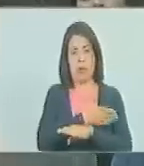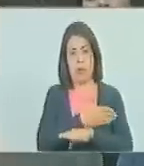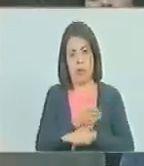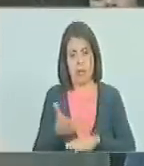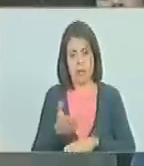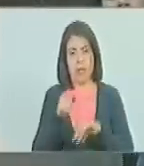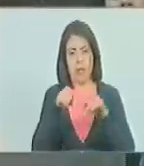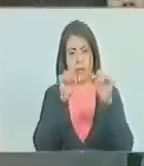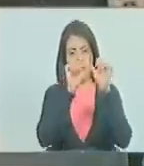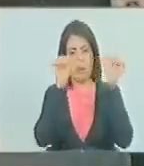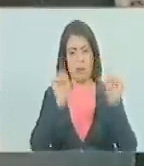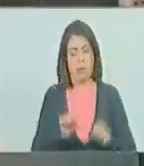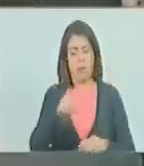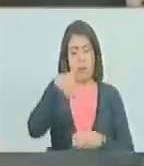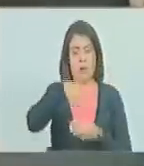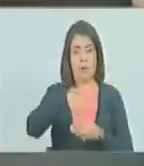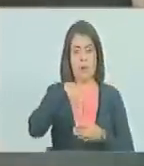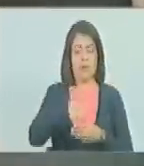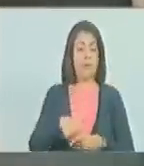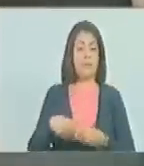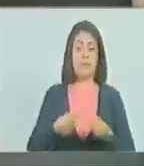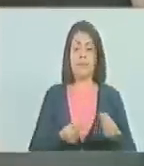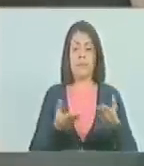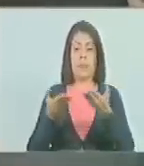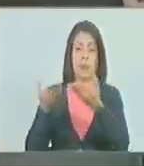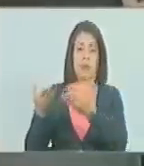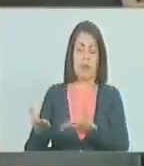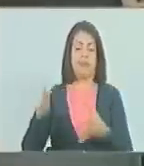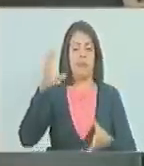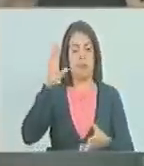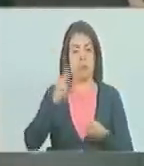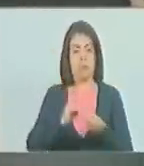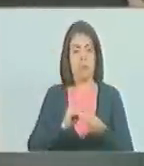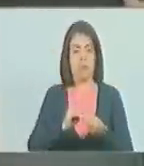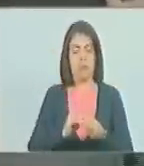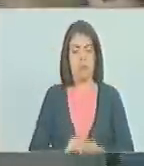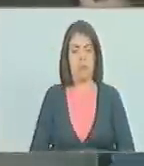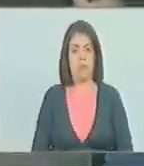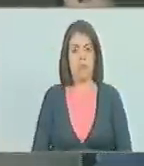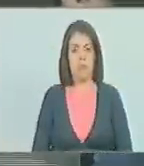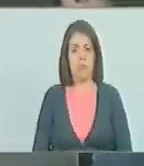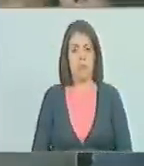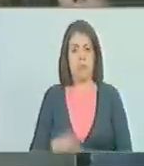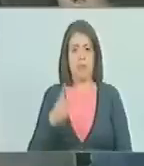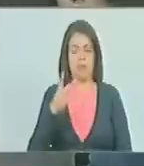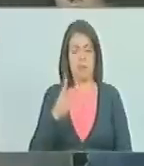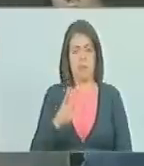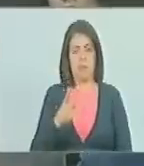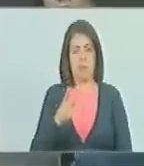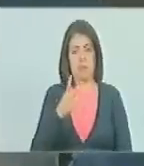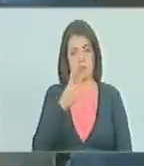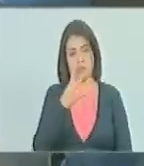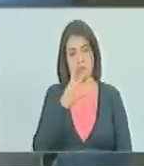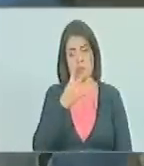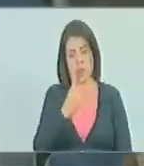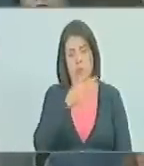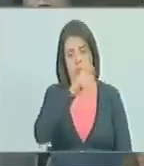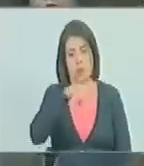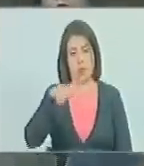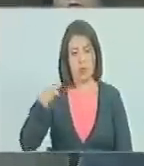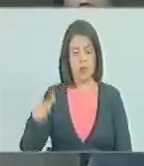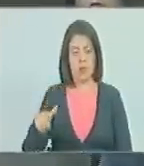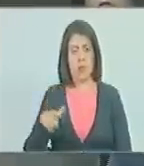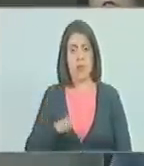por ese sistema electoral para la entrega de los resultados. Hay cuatro personas